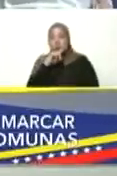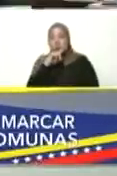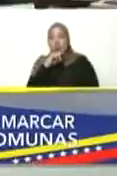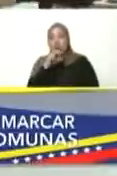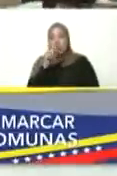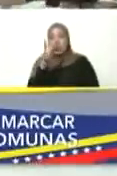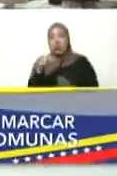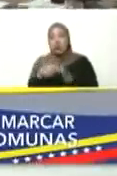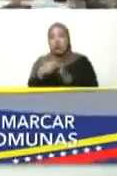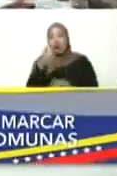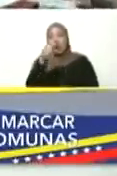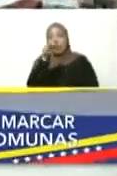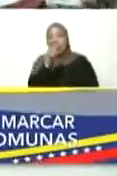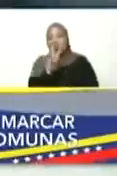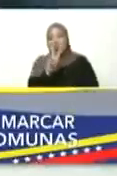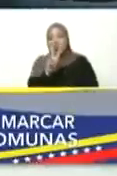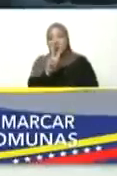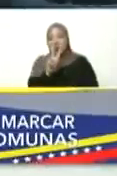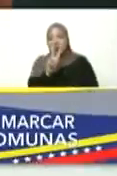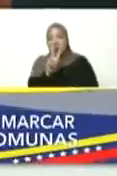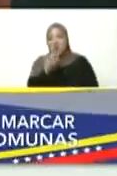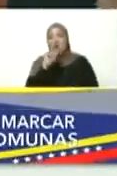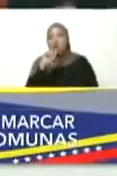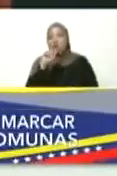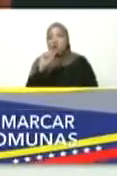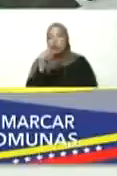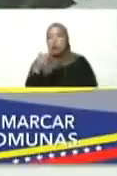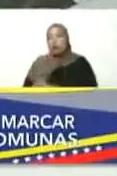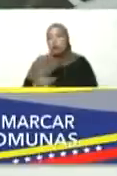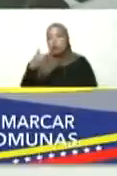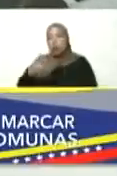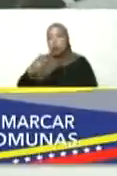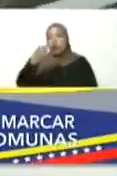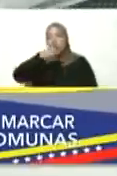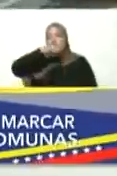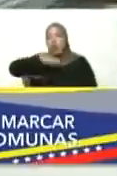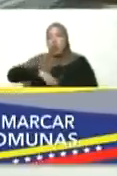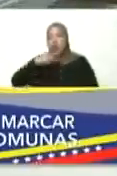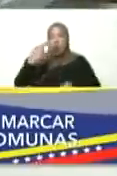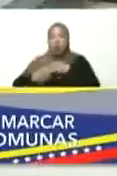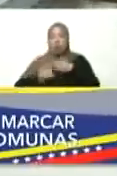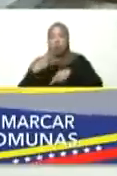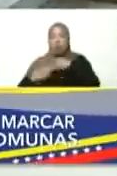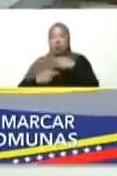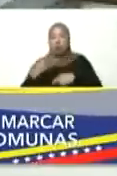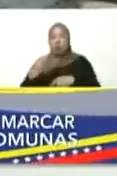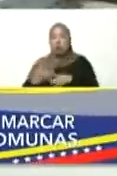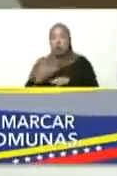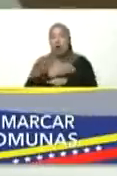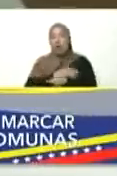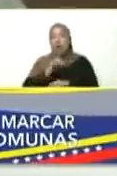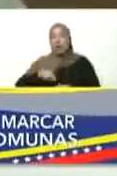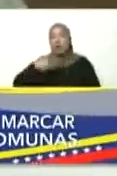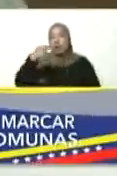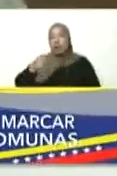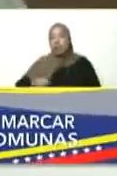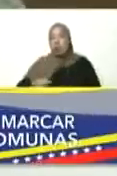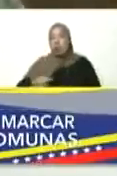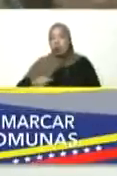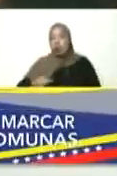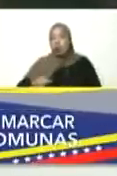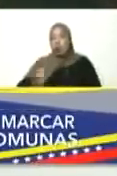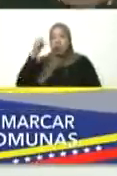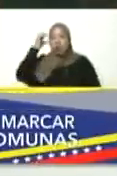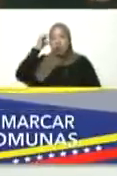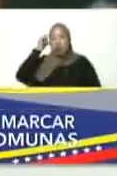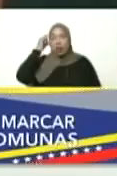año 2012, quedaría marcado para la historia de la revolución como un antes y un después, como el día